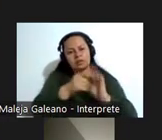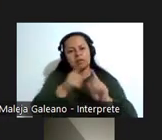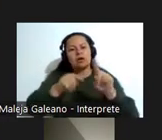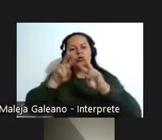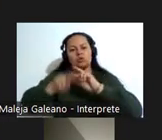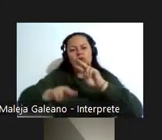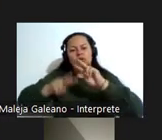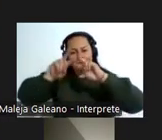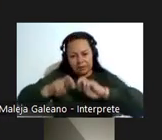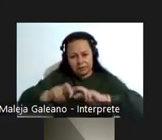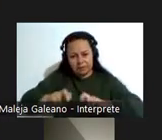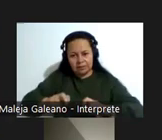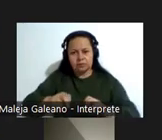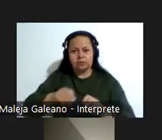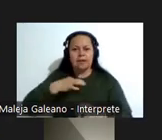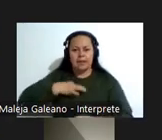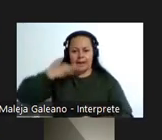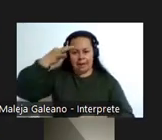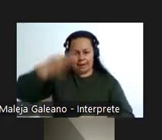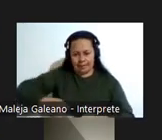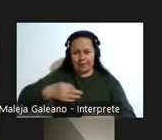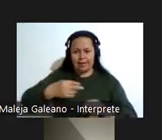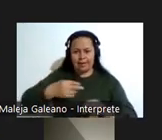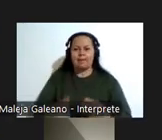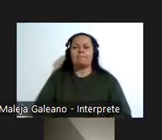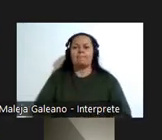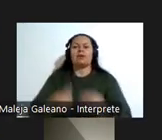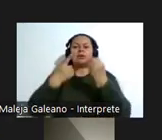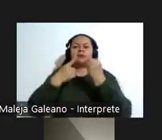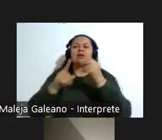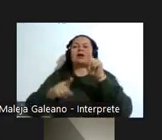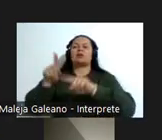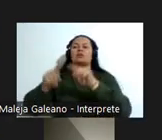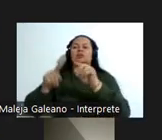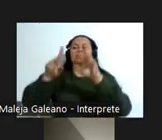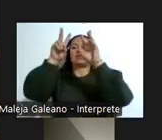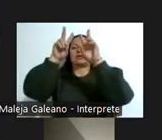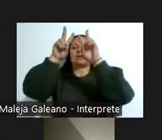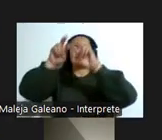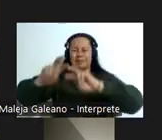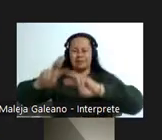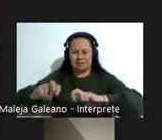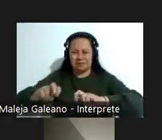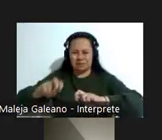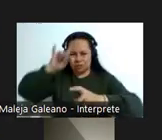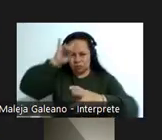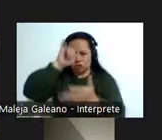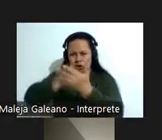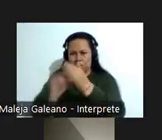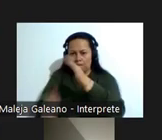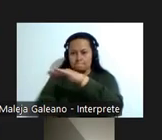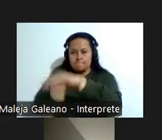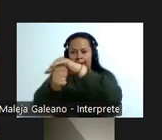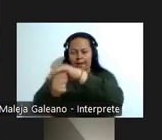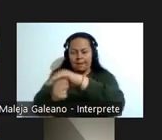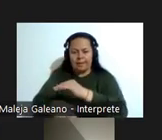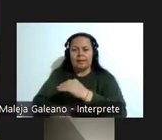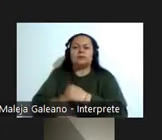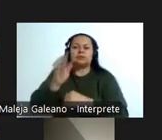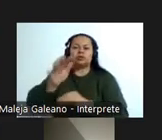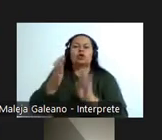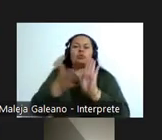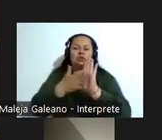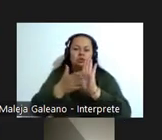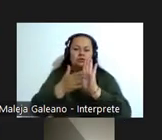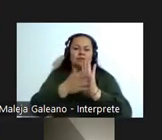investigamos. La ética y la política de muchas investigaciones creo que siguen ocultas y tenemos que garantizar ese derecho a la